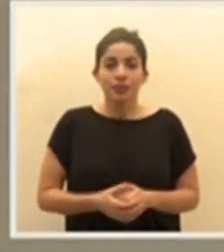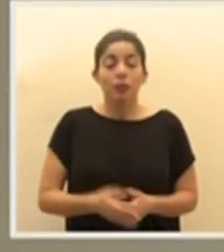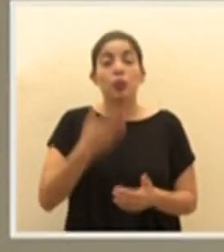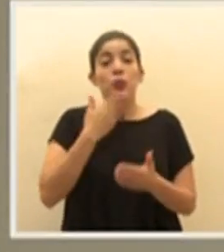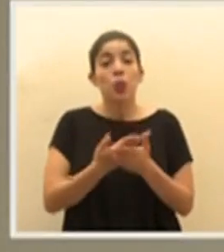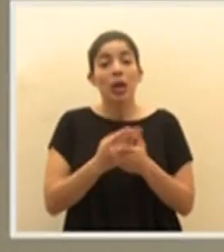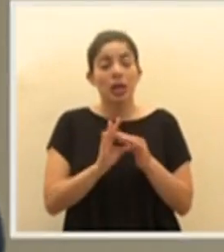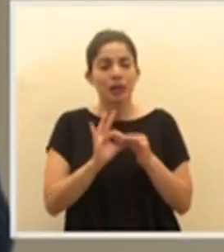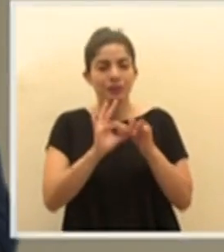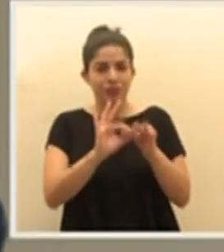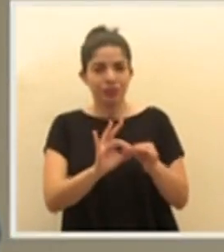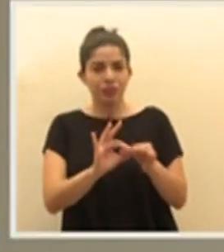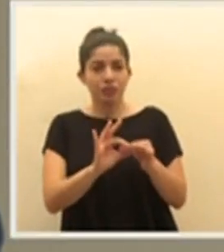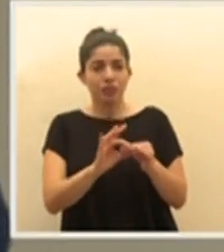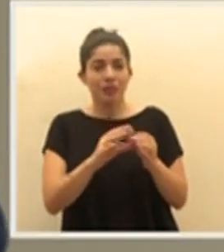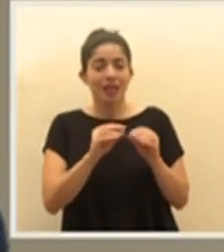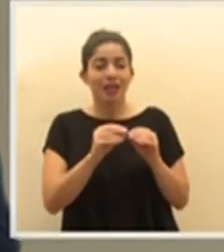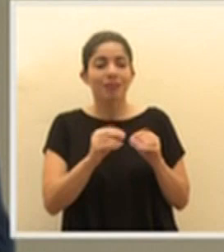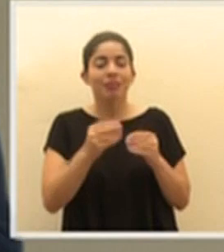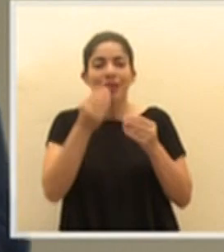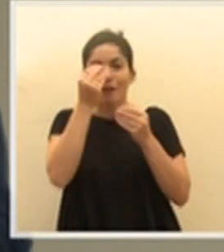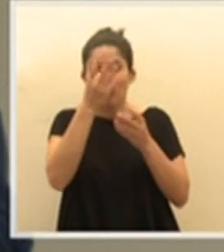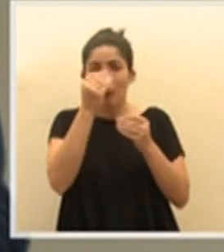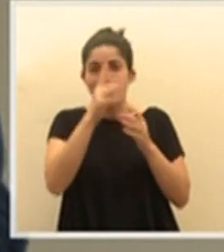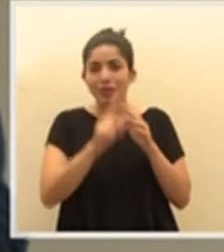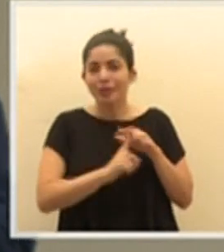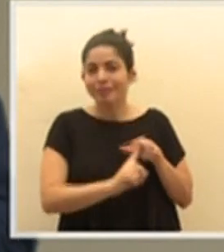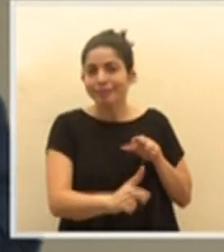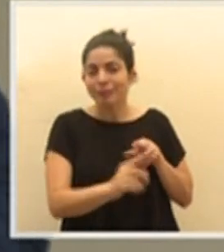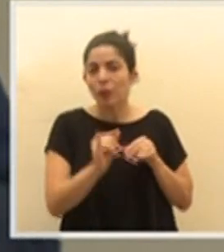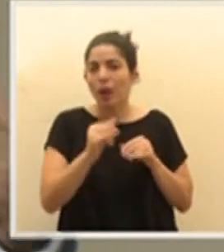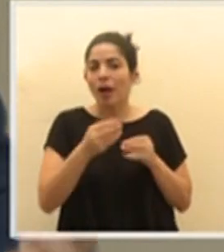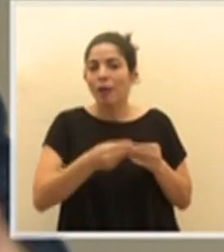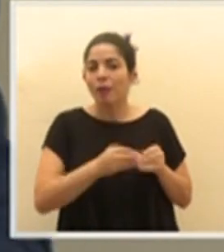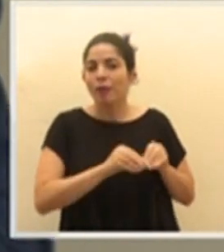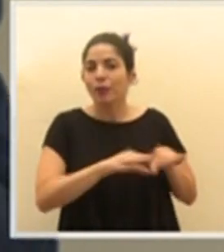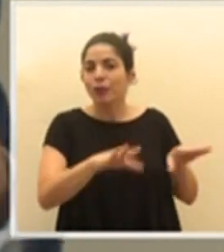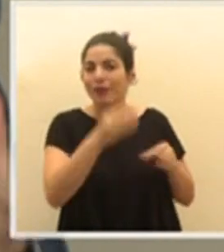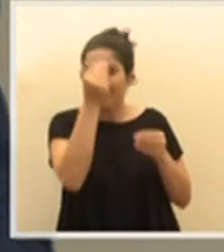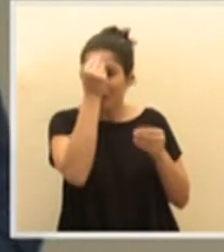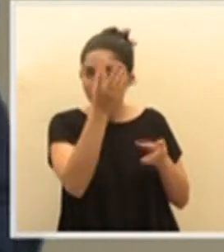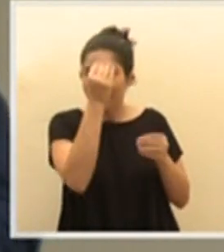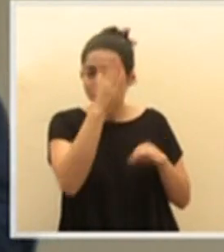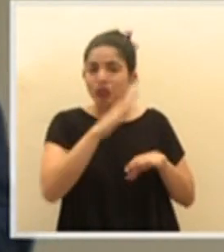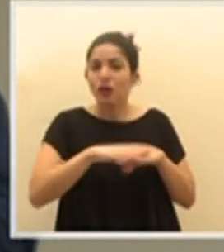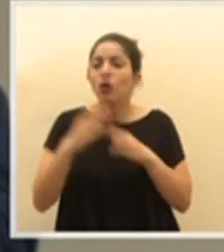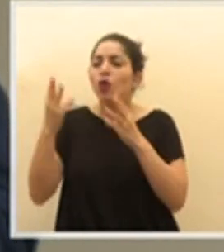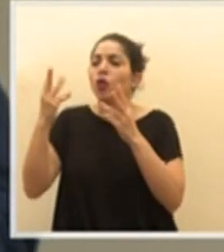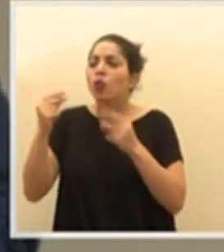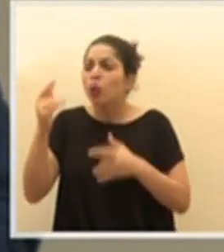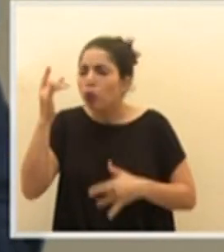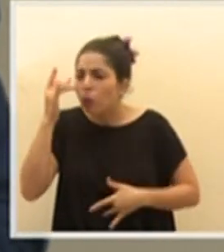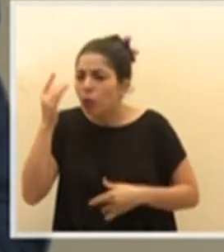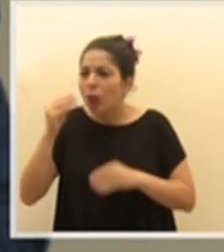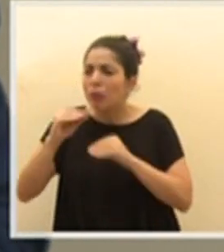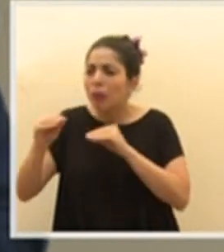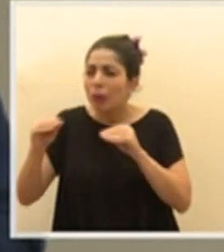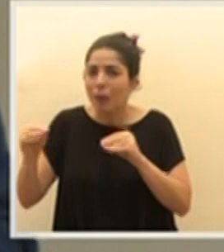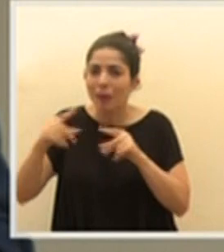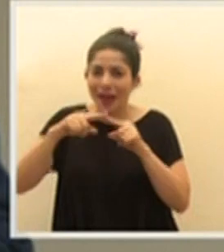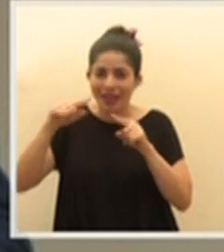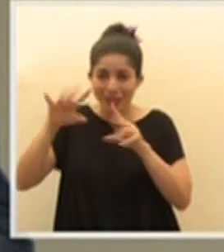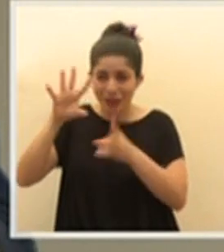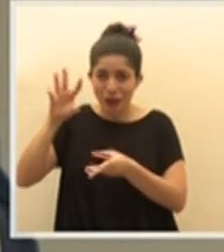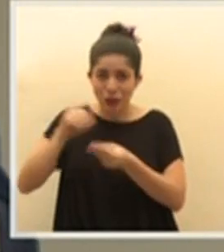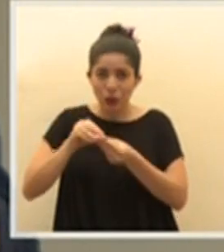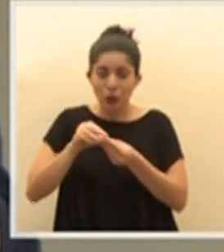Bueno, respecto a la filtración de los datos sobre contagios y todas las estadísticas que se presentan, la